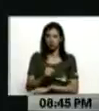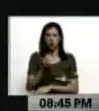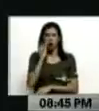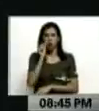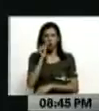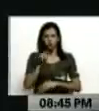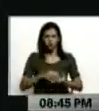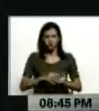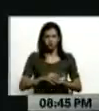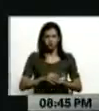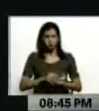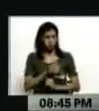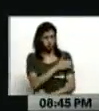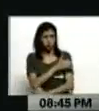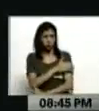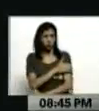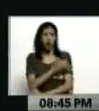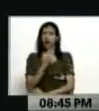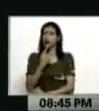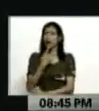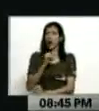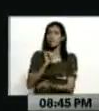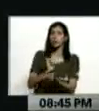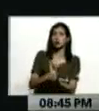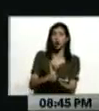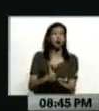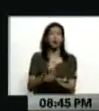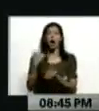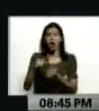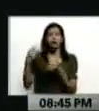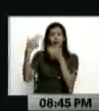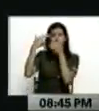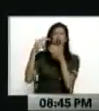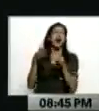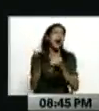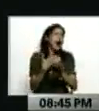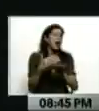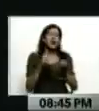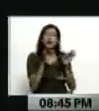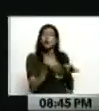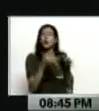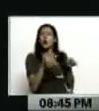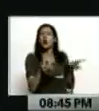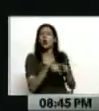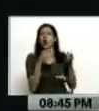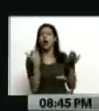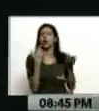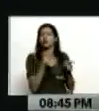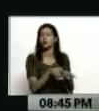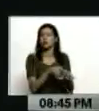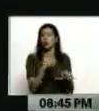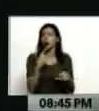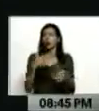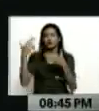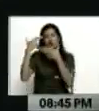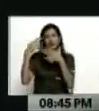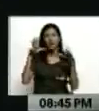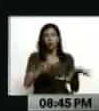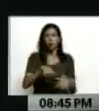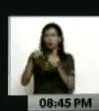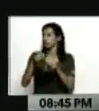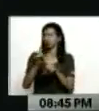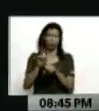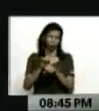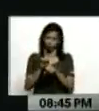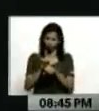tipo de esto de la derecha es detenido Ellos hablan de secuestro porque así era que ellos actuaban secuestraron a no sé quién y